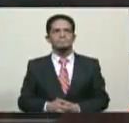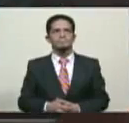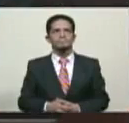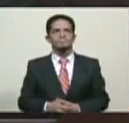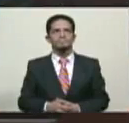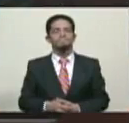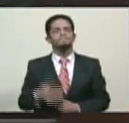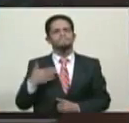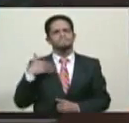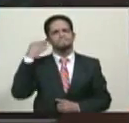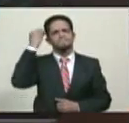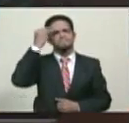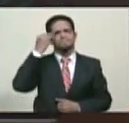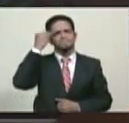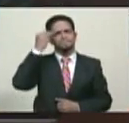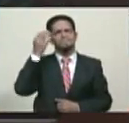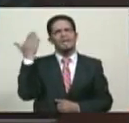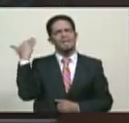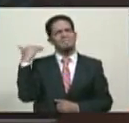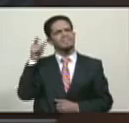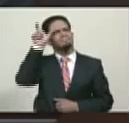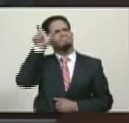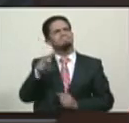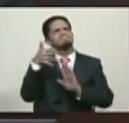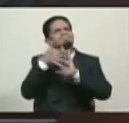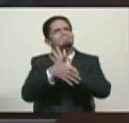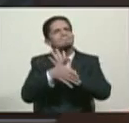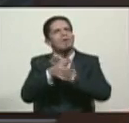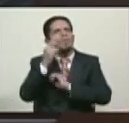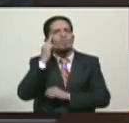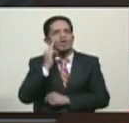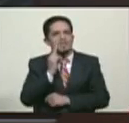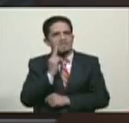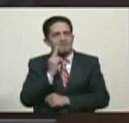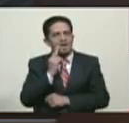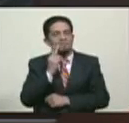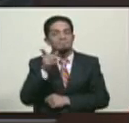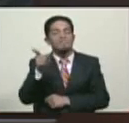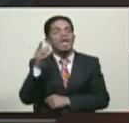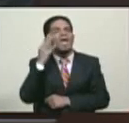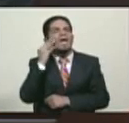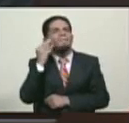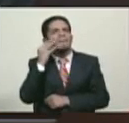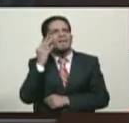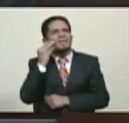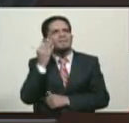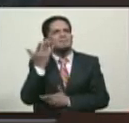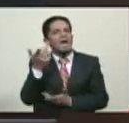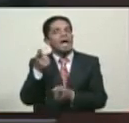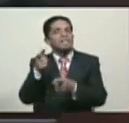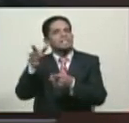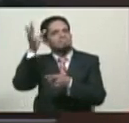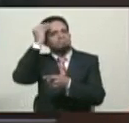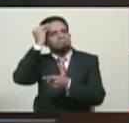Consideraba nuestro libertador Simón Bolívar que la experiencia le había enseñado que de los